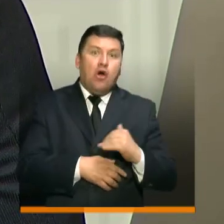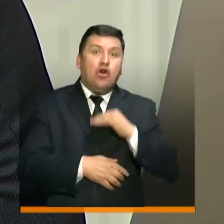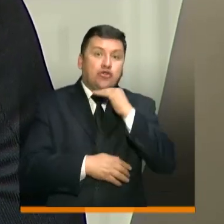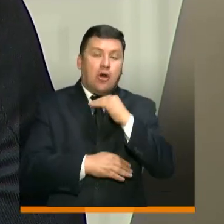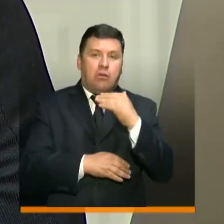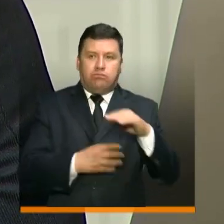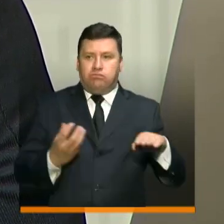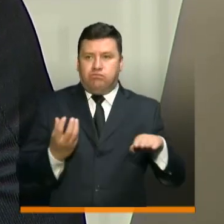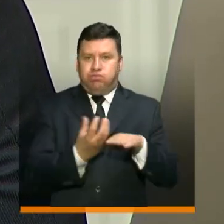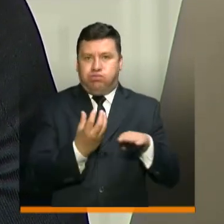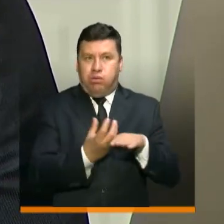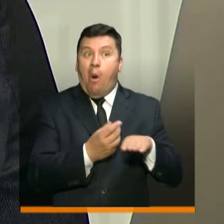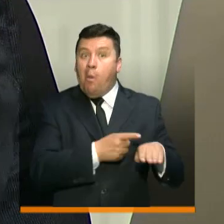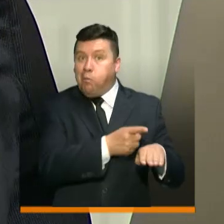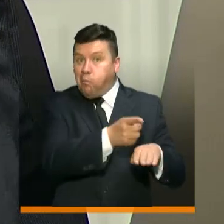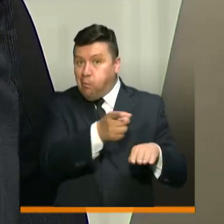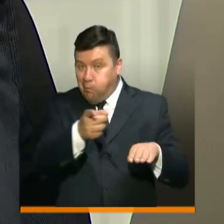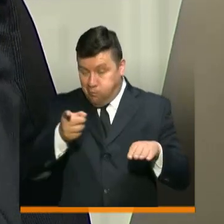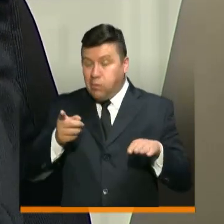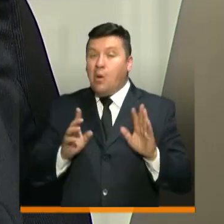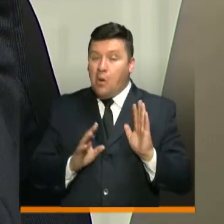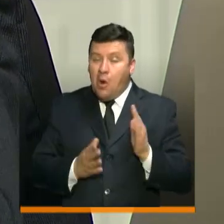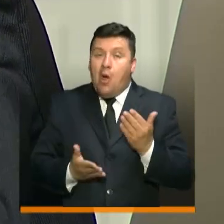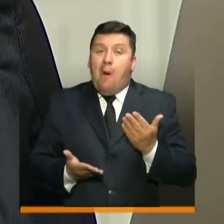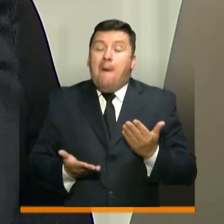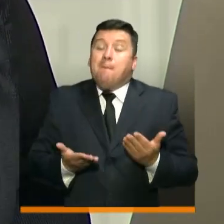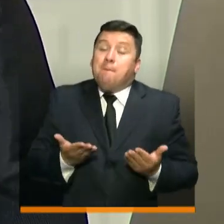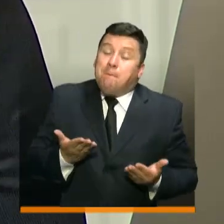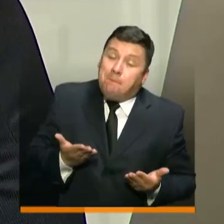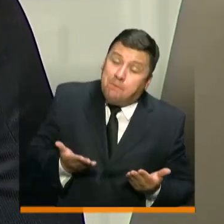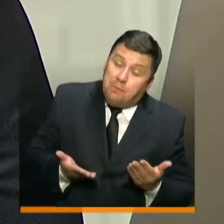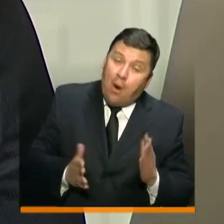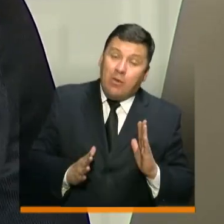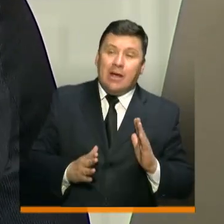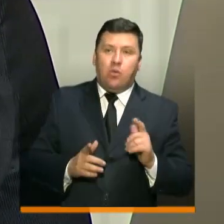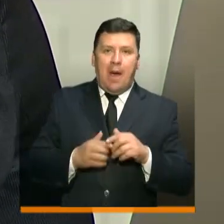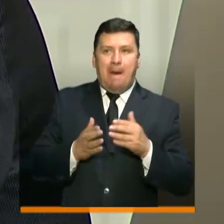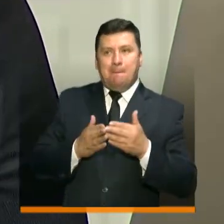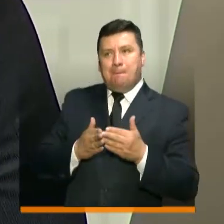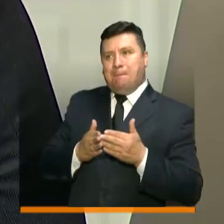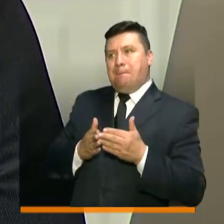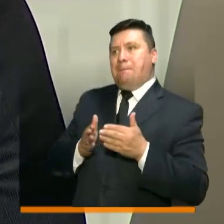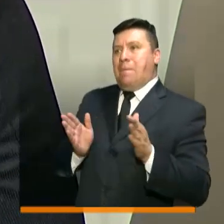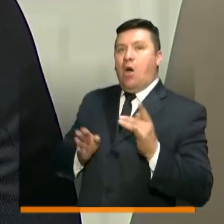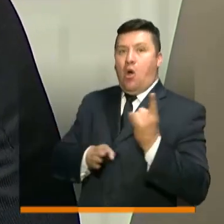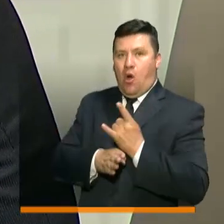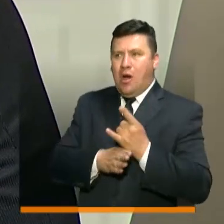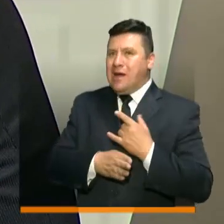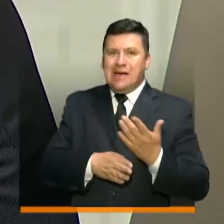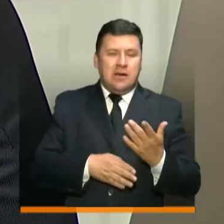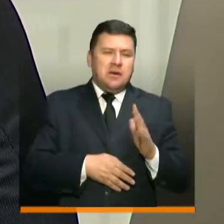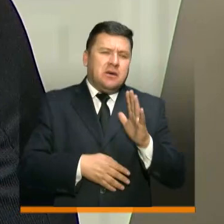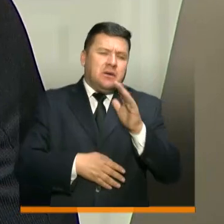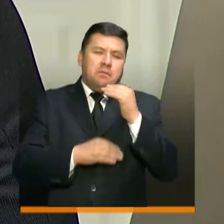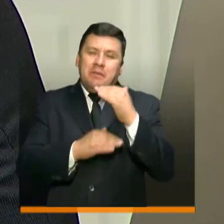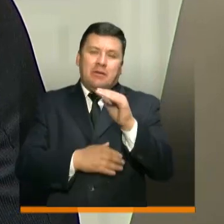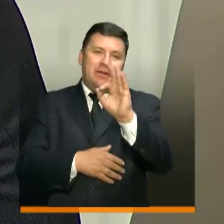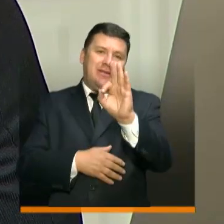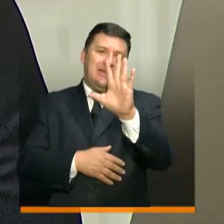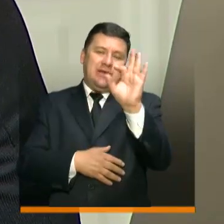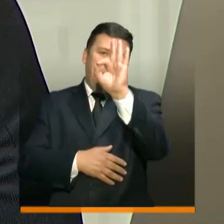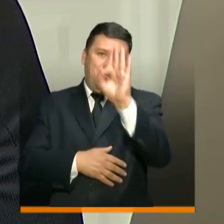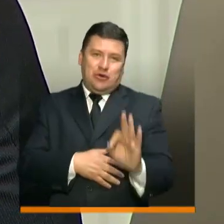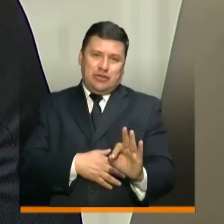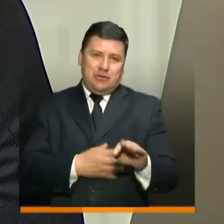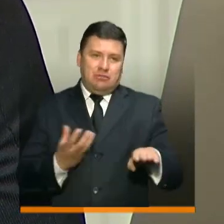el transporte público en el país. Existe una posibilidad de ampliar la utilización hasta un 35%